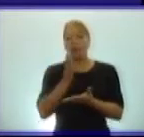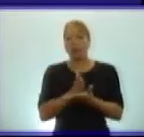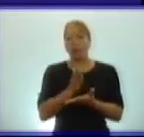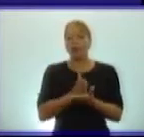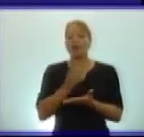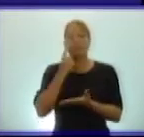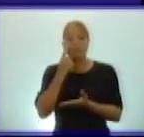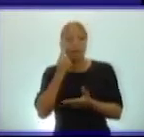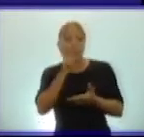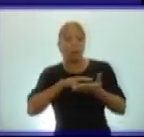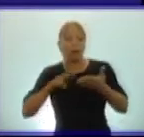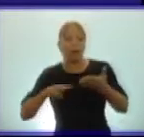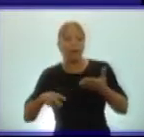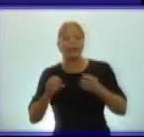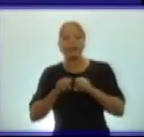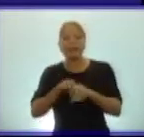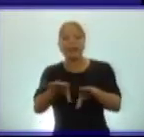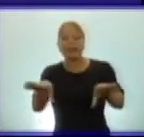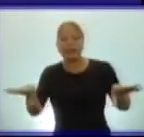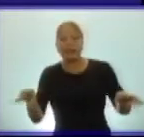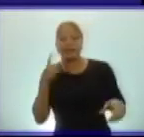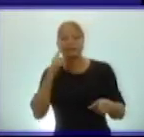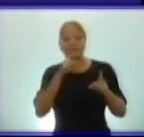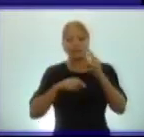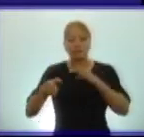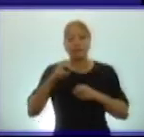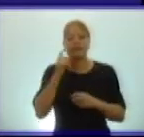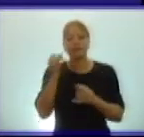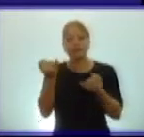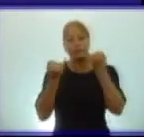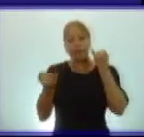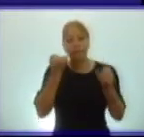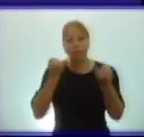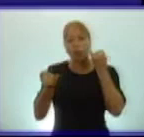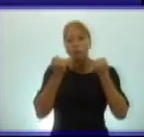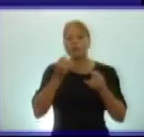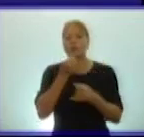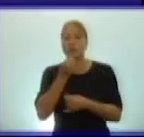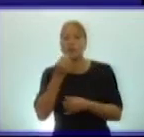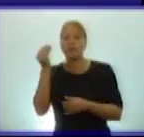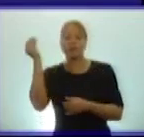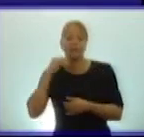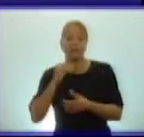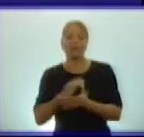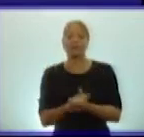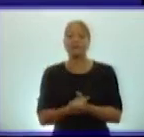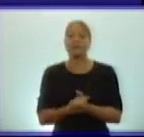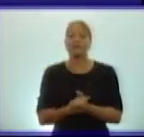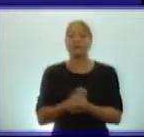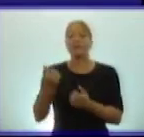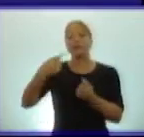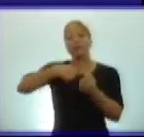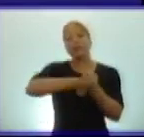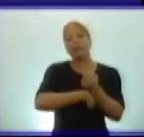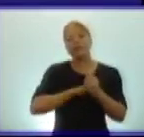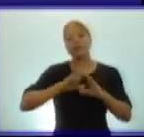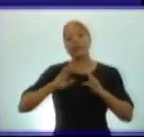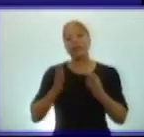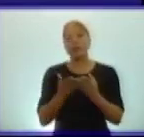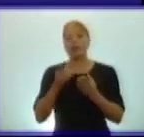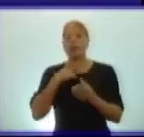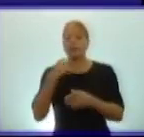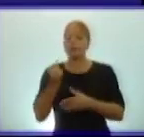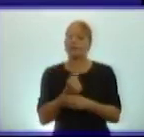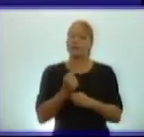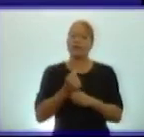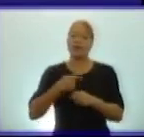donde están los contenidos vinculados también con esto, y pueda tener otros recursos que propicien también profundizar en estos contenidos que vamos a